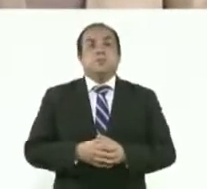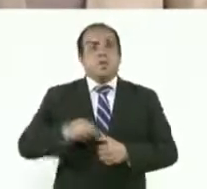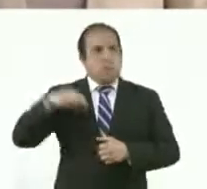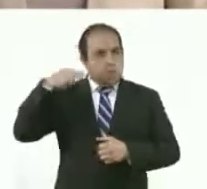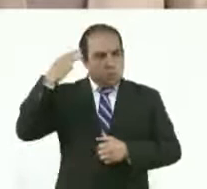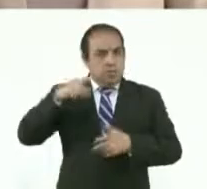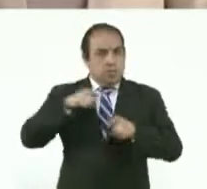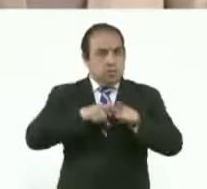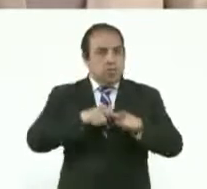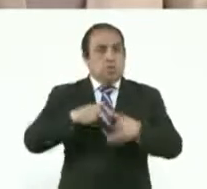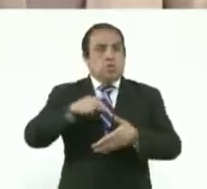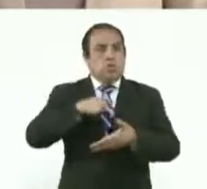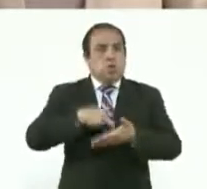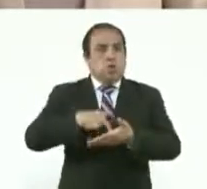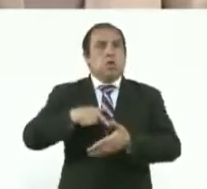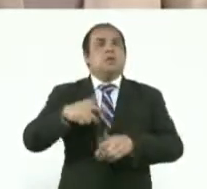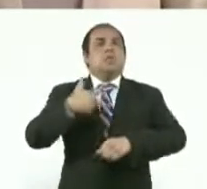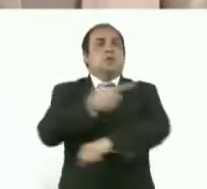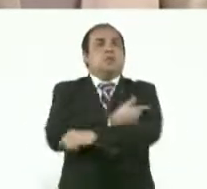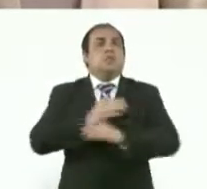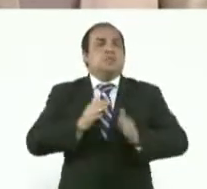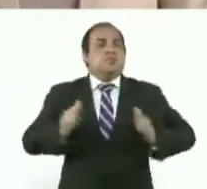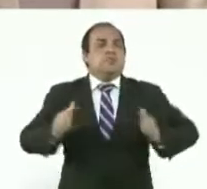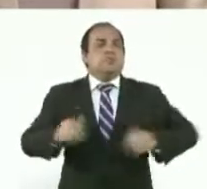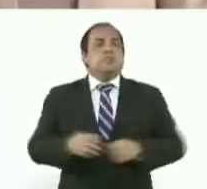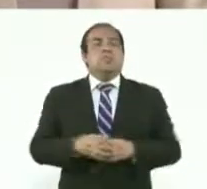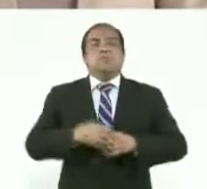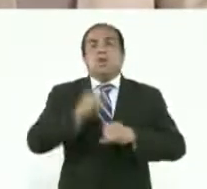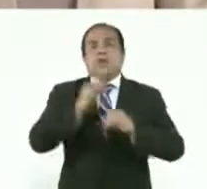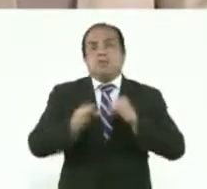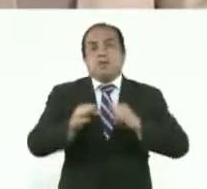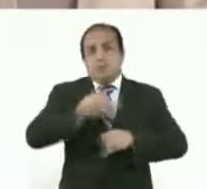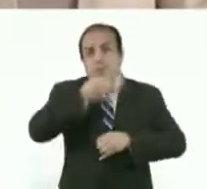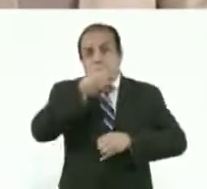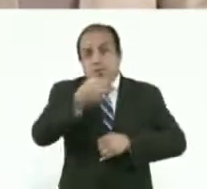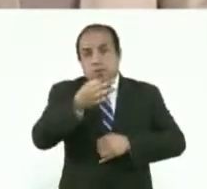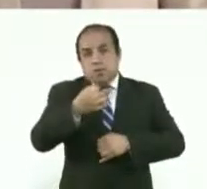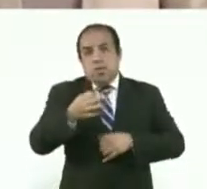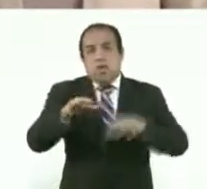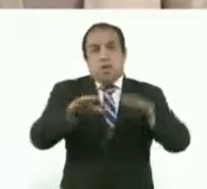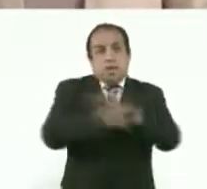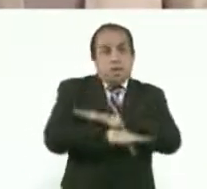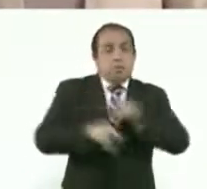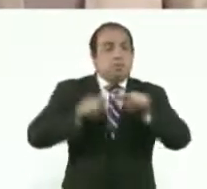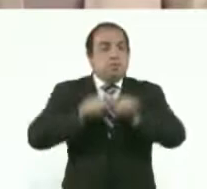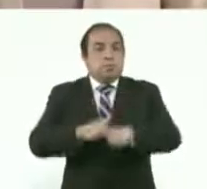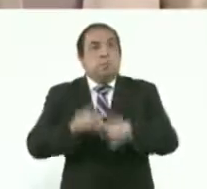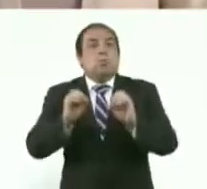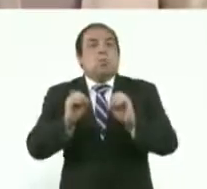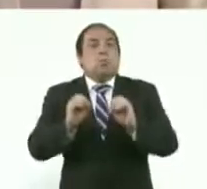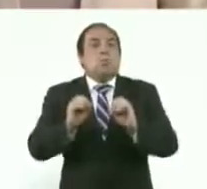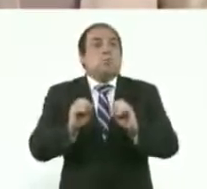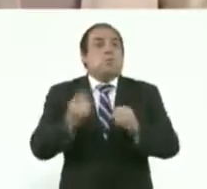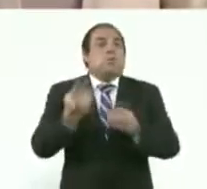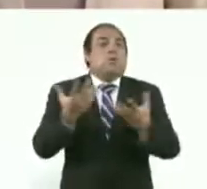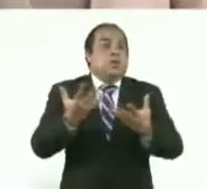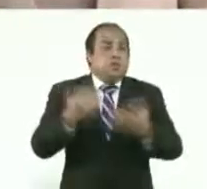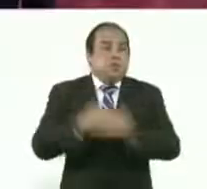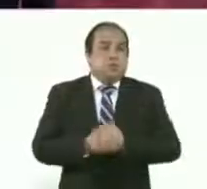macrosedes. A final del mes informaremos si seguimos en ese esquema de macrosedes, si cambia, si cambiamos las macrosedes, pero vamos a hacer un corte a final del